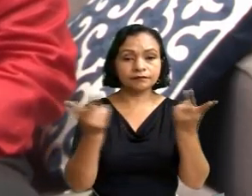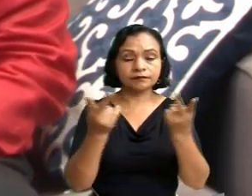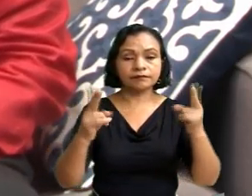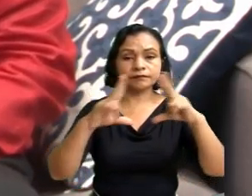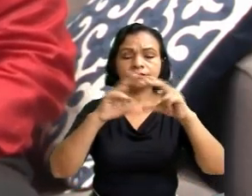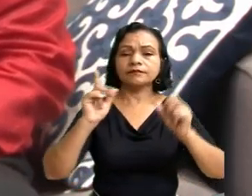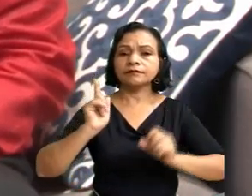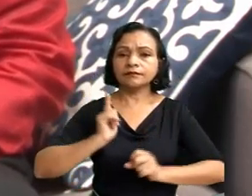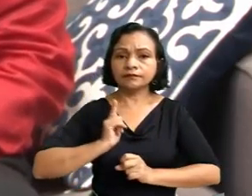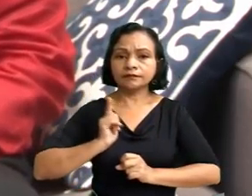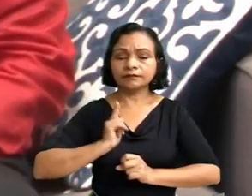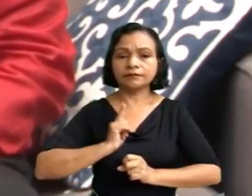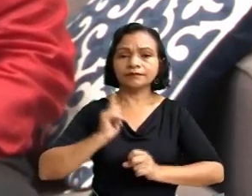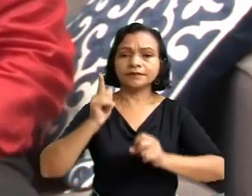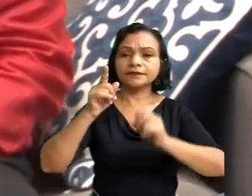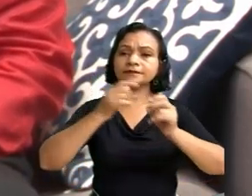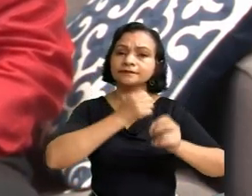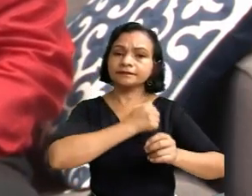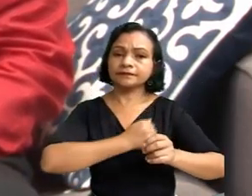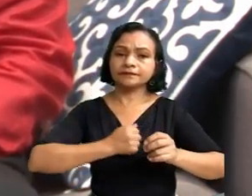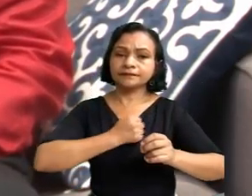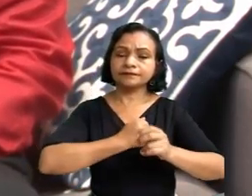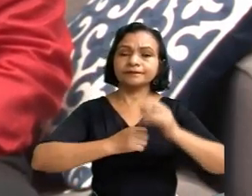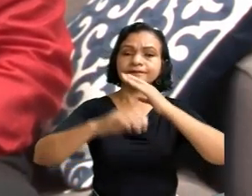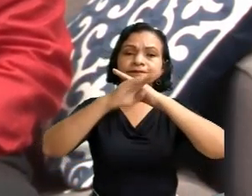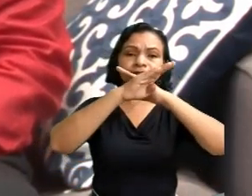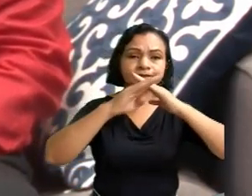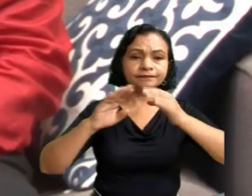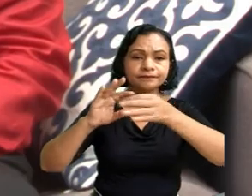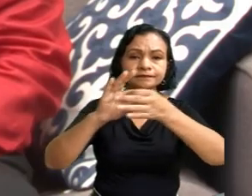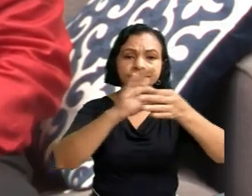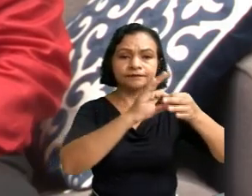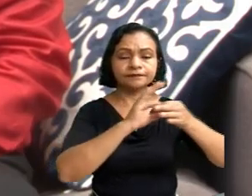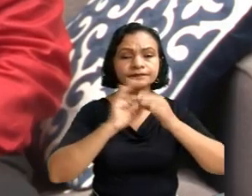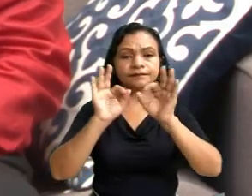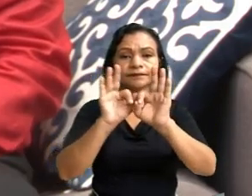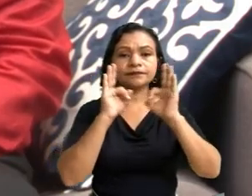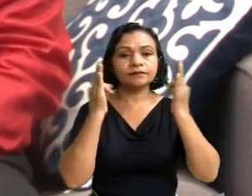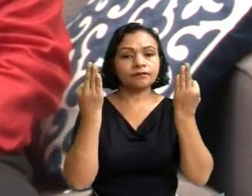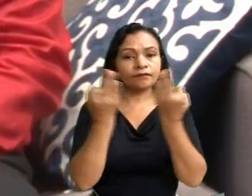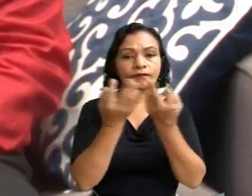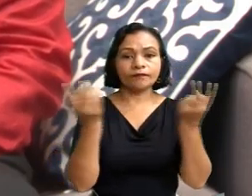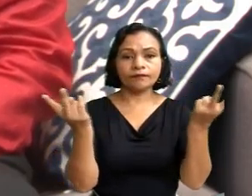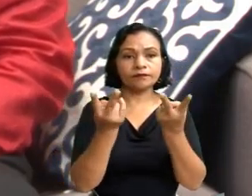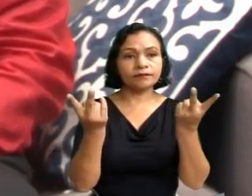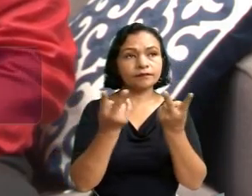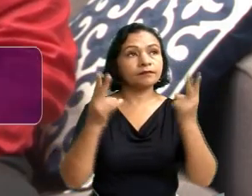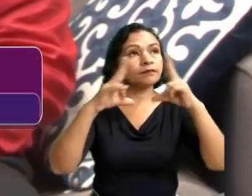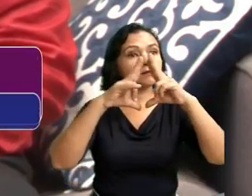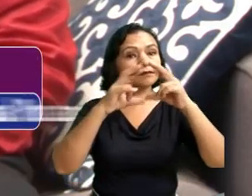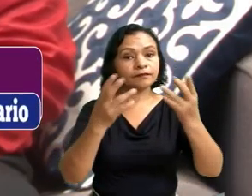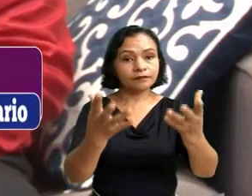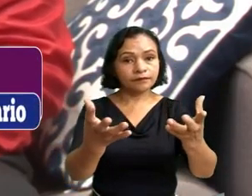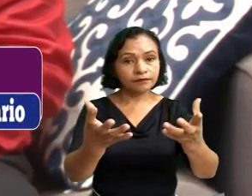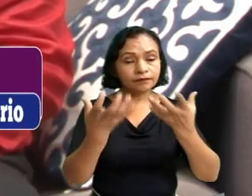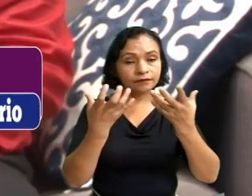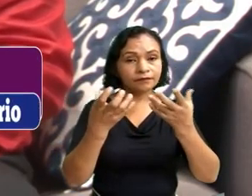y esa reconciliación esa reunificación de la familia nicaragüense que se pretendió romper